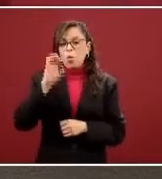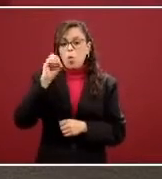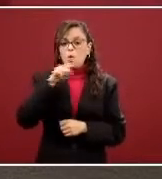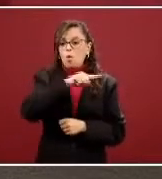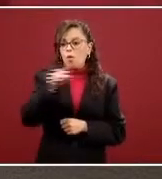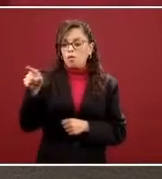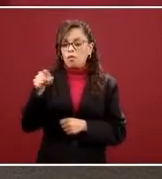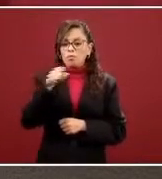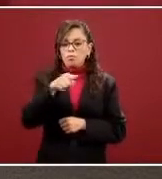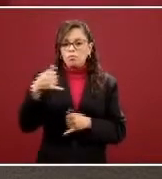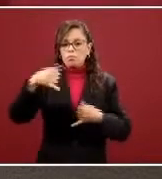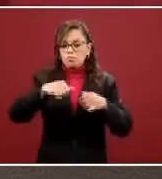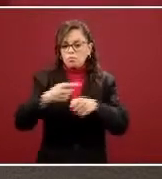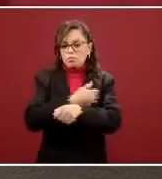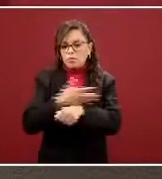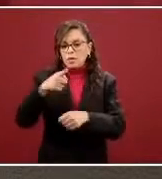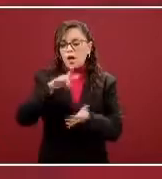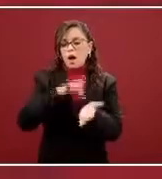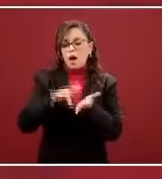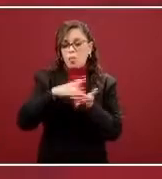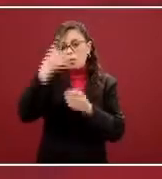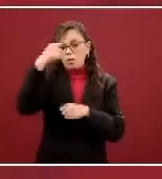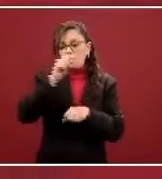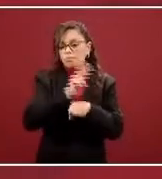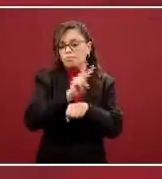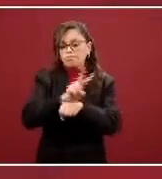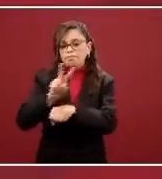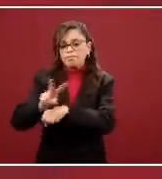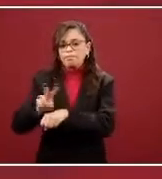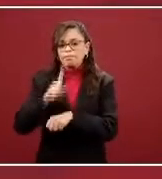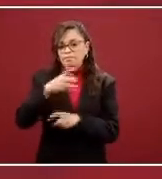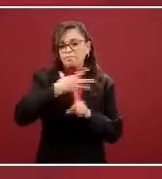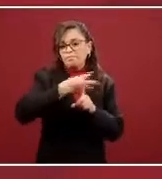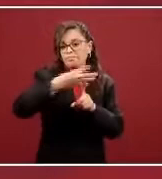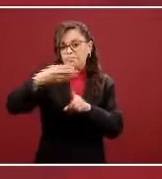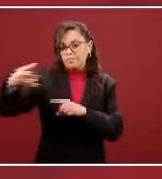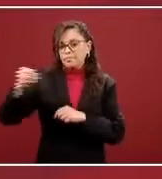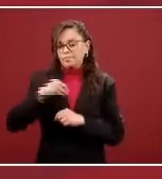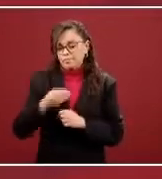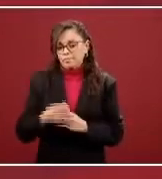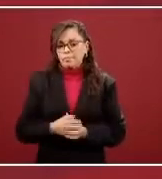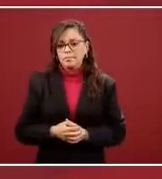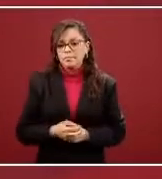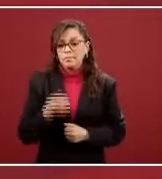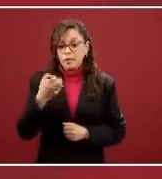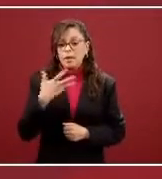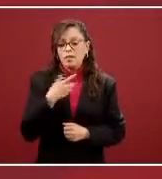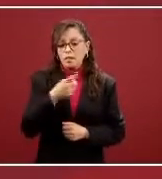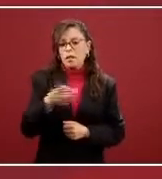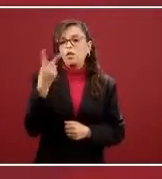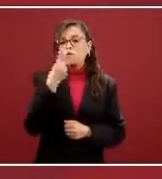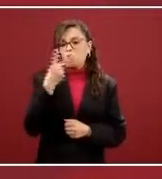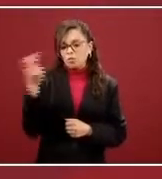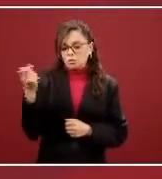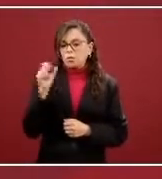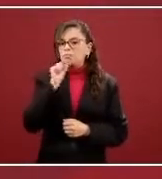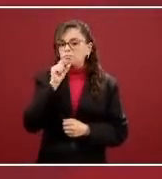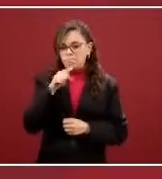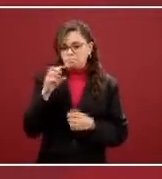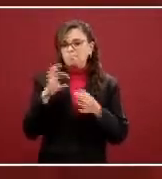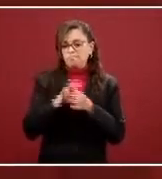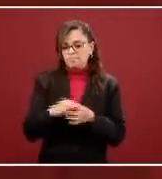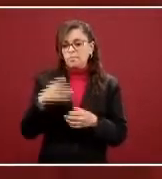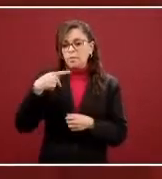laboratorios de apoyo a la vigilancia epidemiológica, también recibieron cada uno de ellos 200 reacciones, pero me da